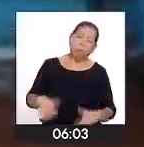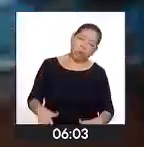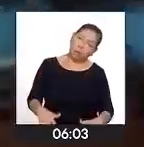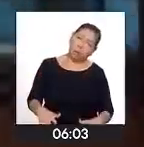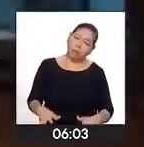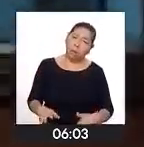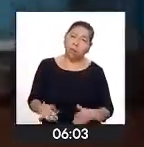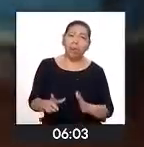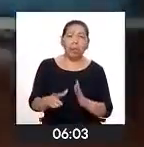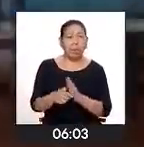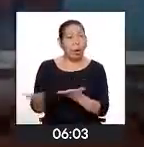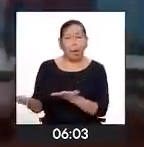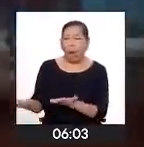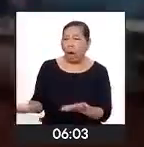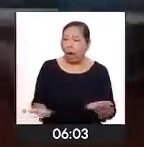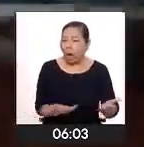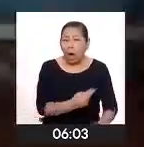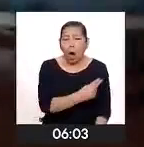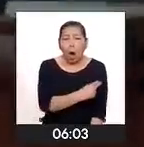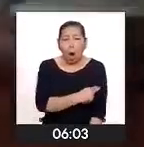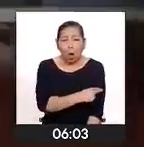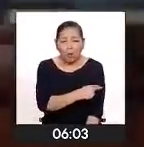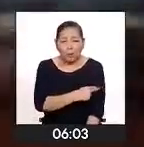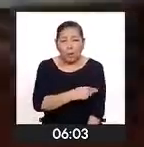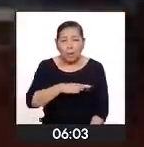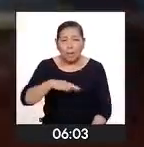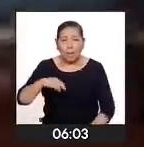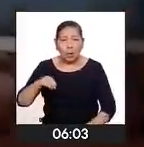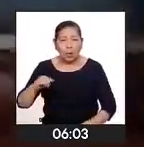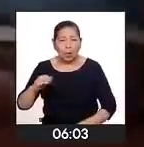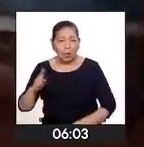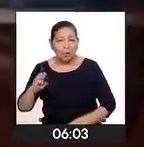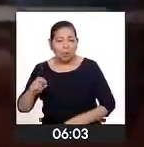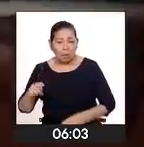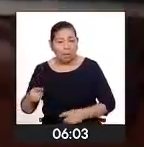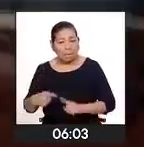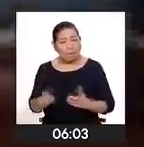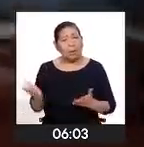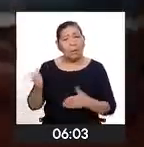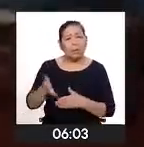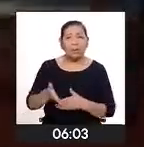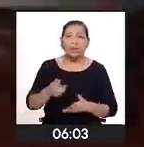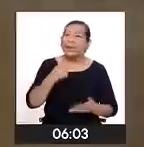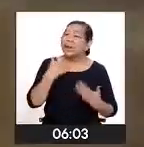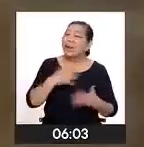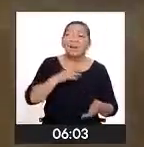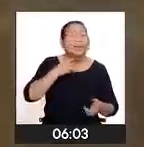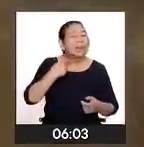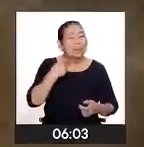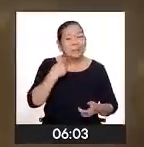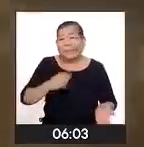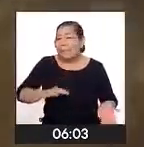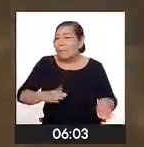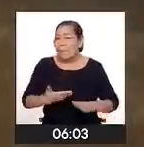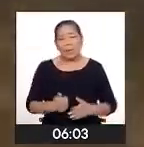correcto, de ideas claras, de inteligencia igualmente clara